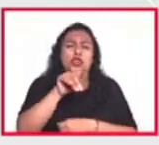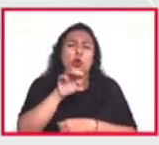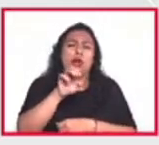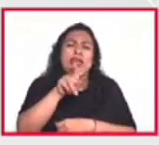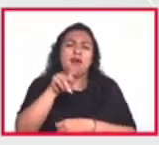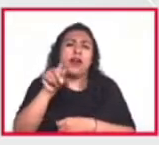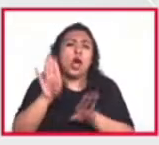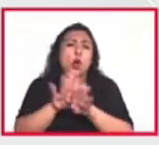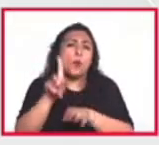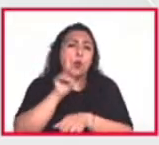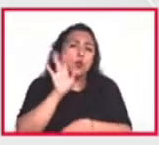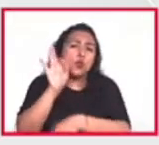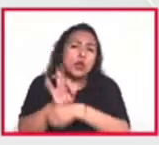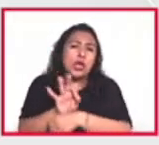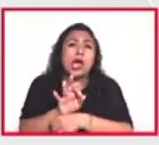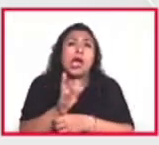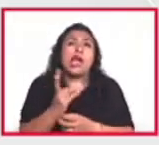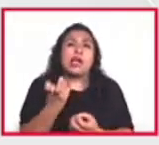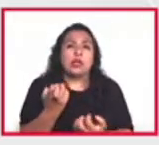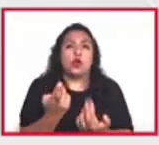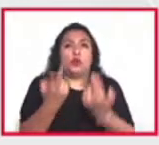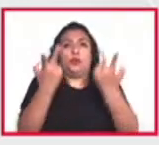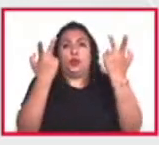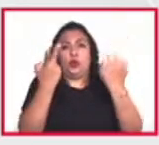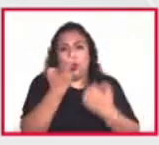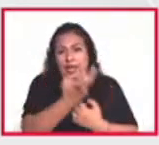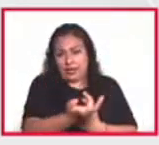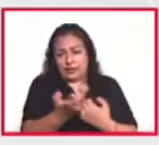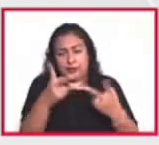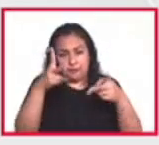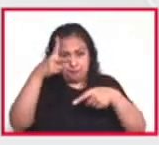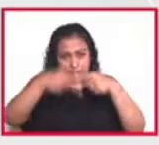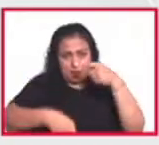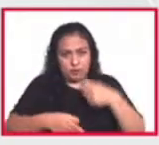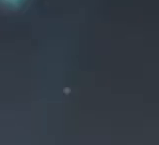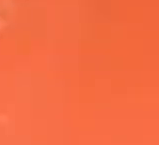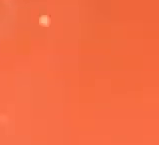feminismo representa la ruptura de este. Vamos a la pausa.